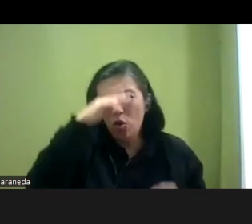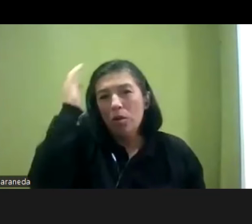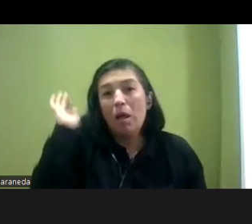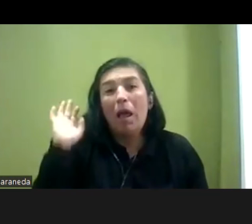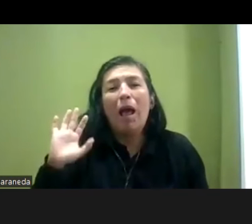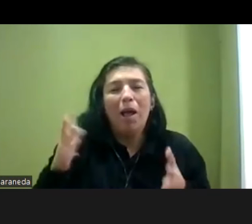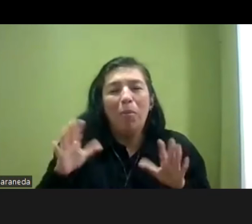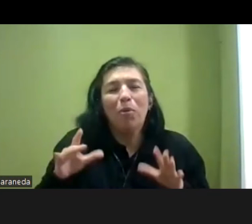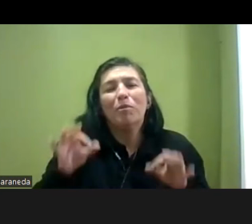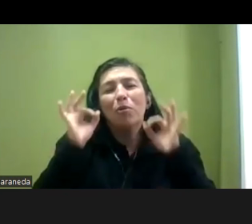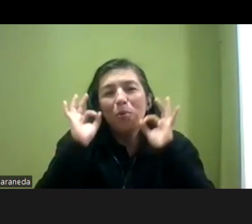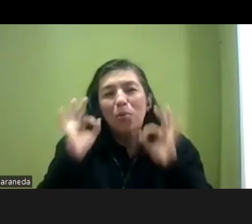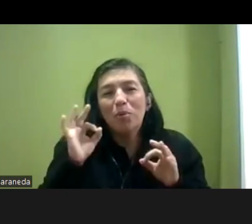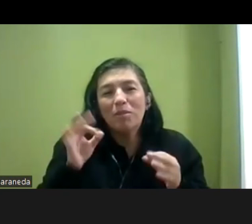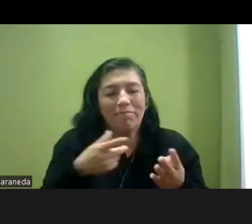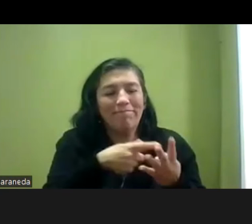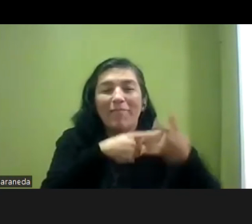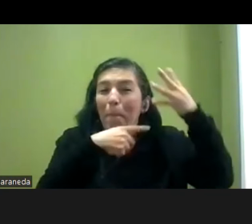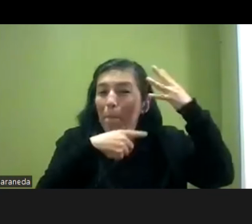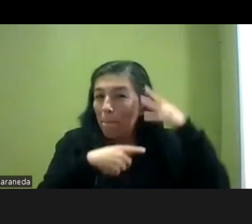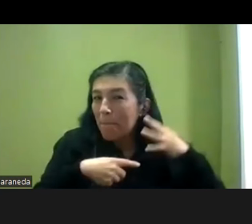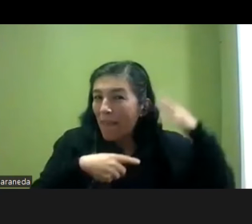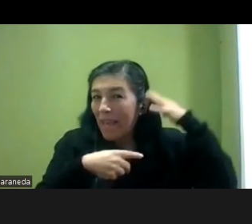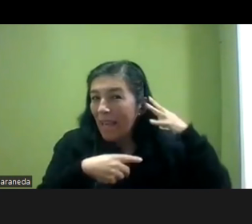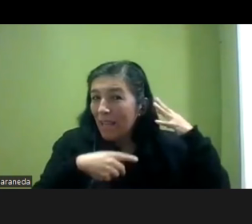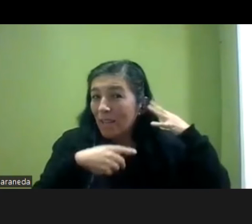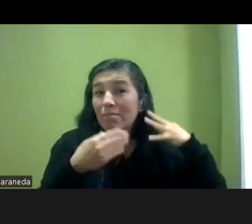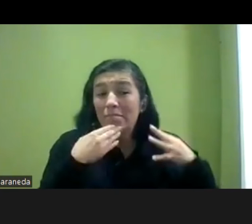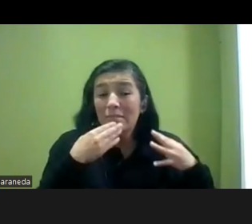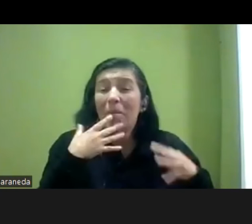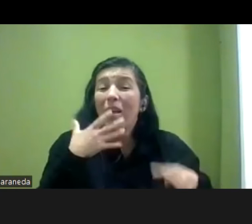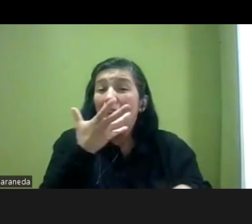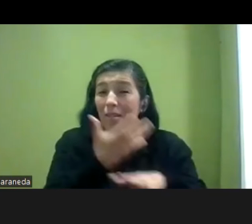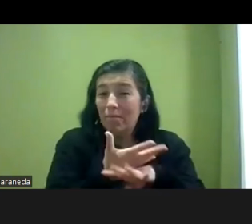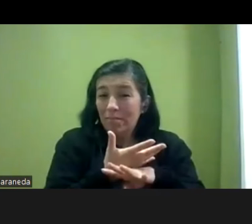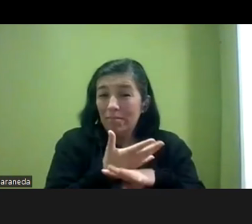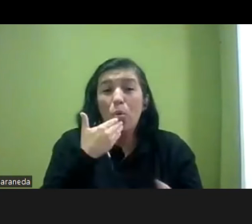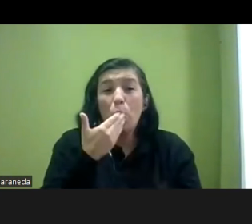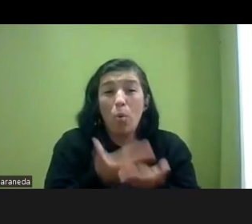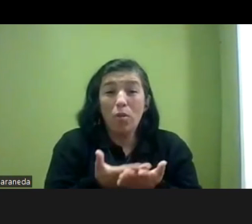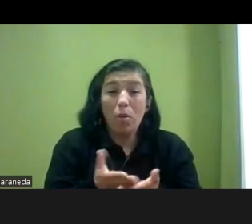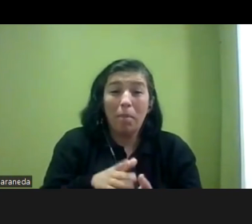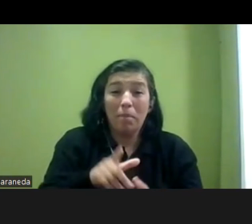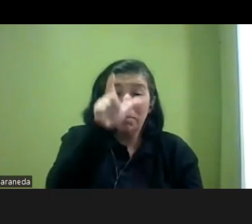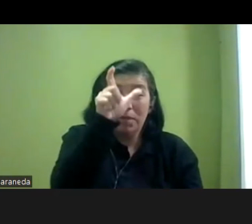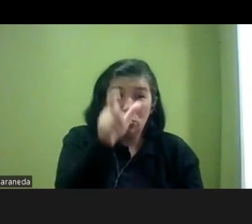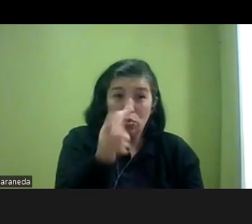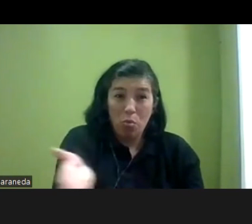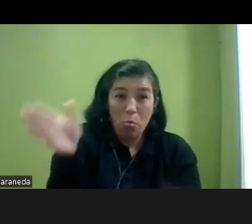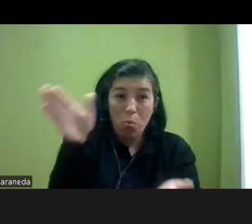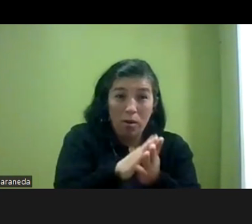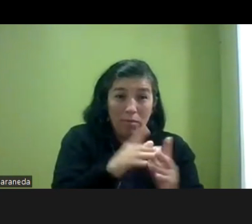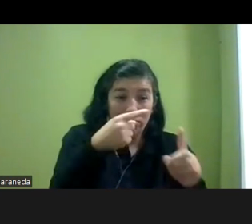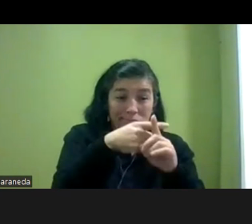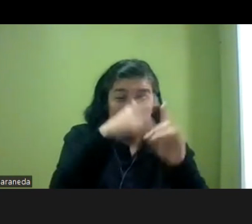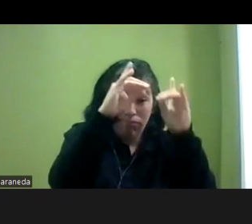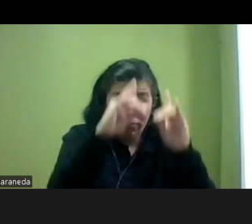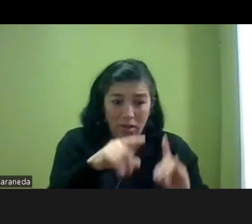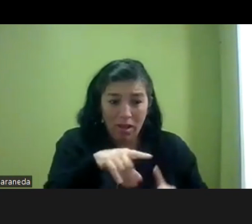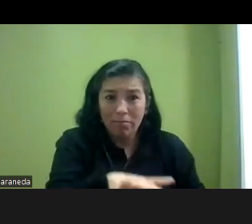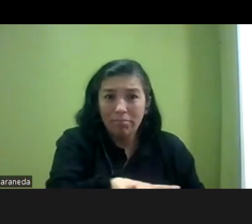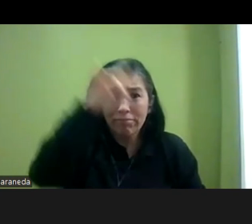podría ser que esos peines, que también están incluidos en muchos de los acompañamientos mortuorios,